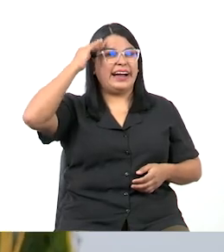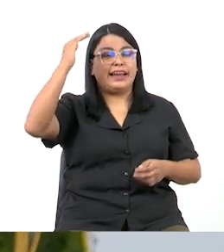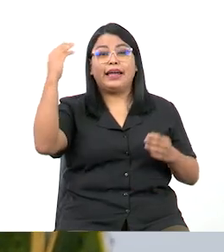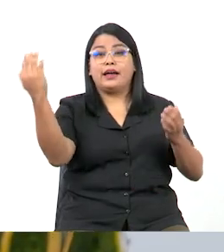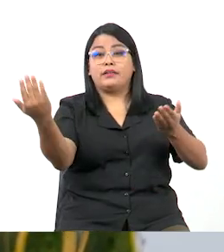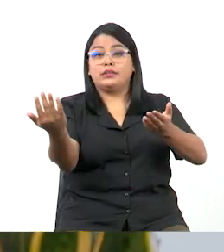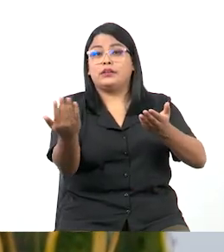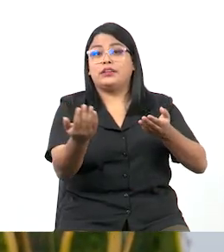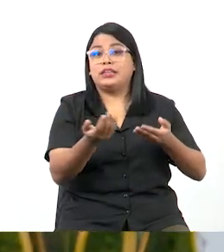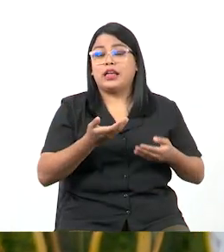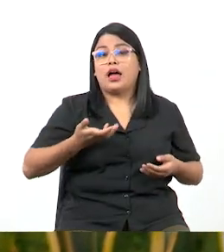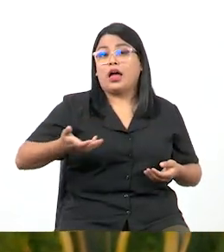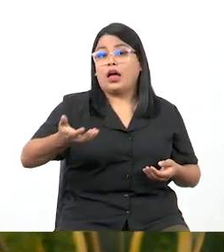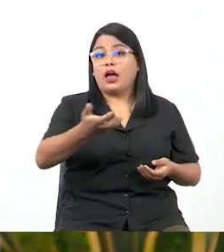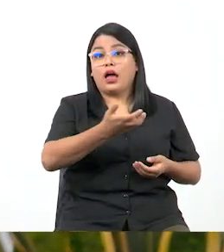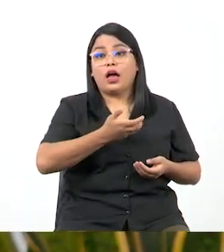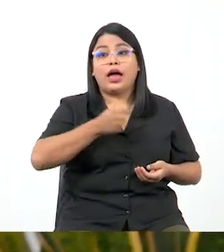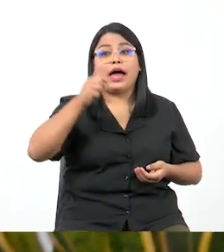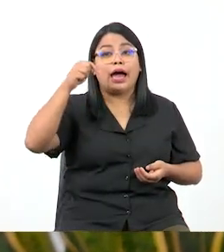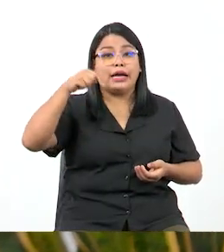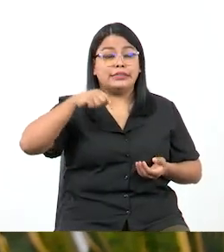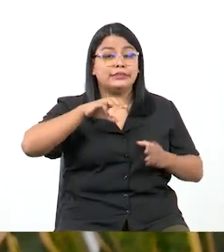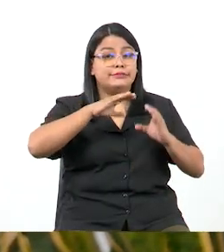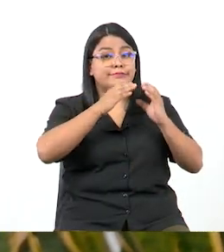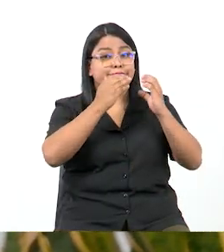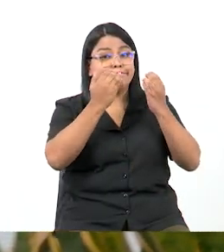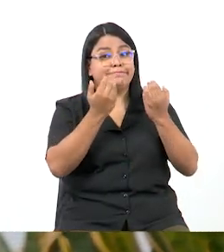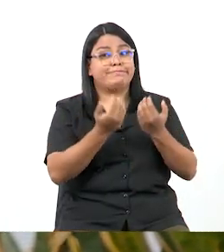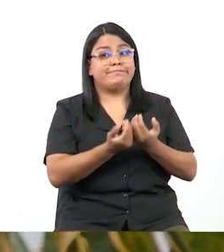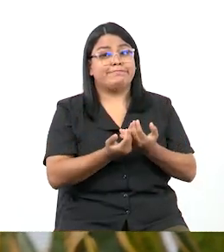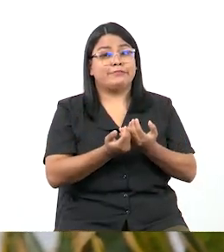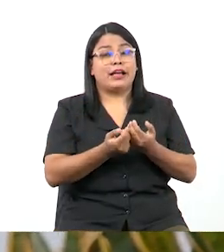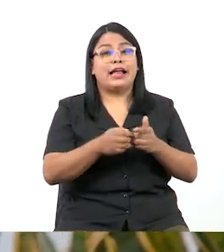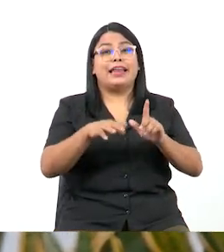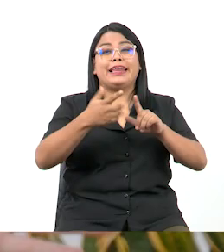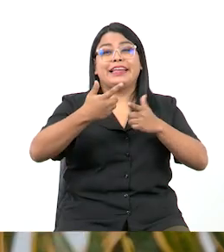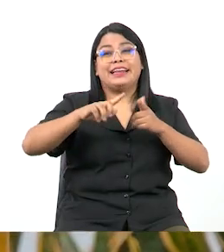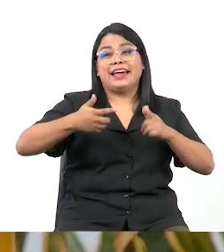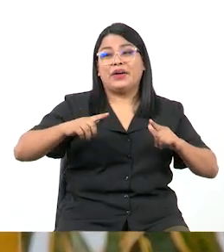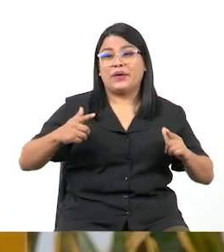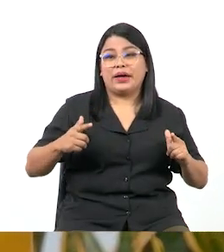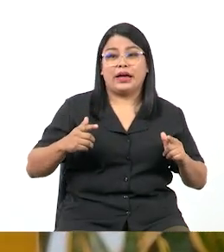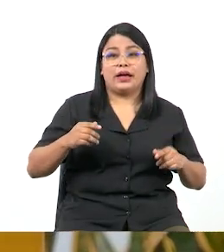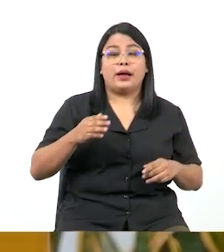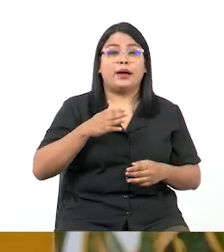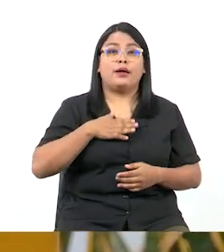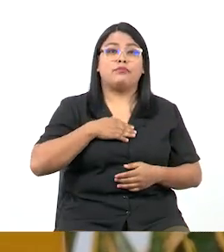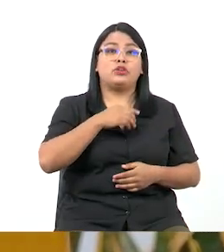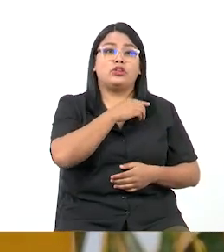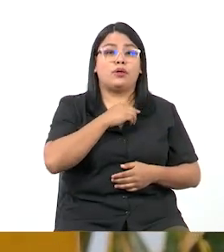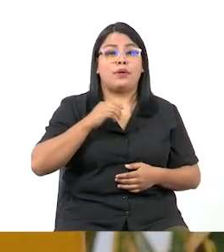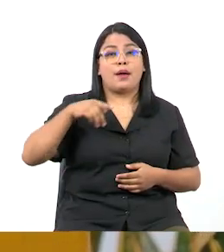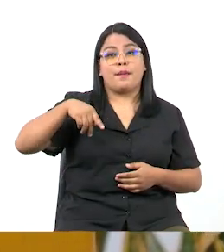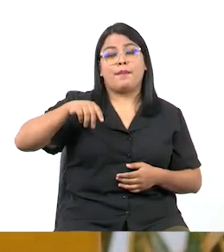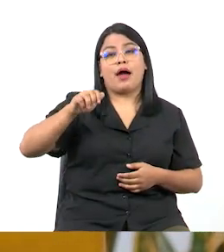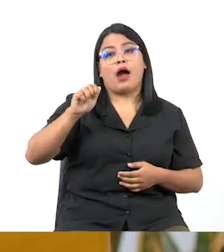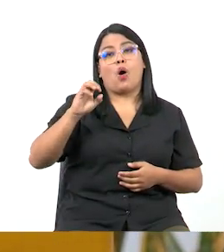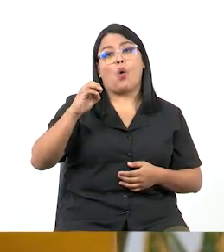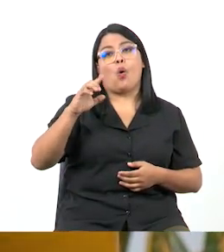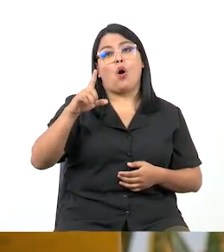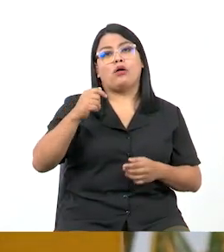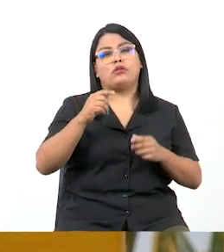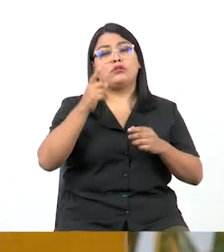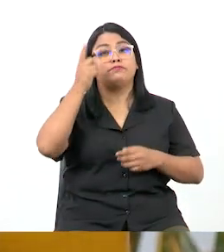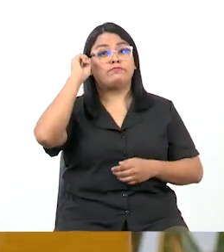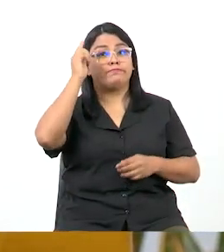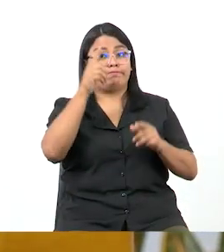Hola, sean bienvenidas y bienvenidos a este webinar para lenguaje y literatura. Mi nombre es Paola Guardado,